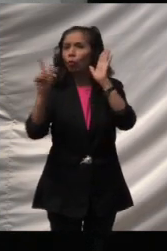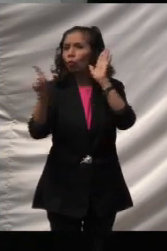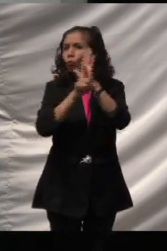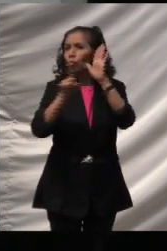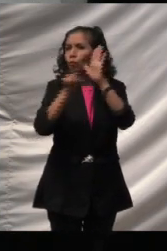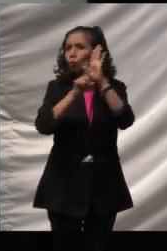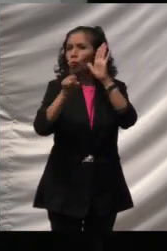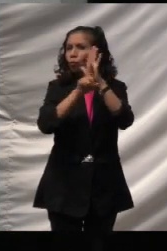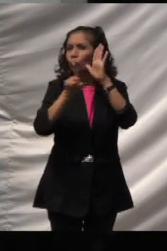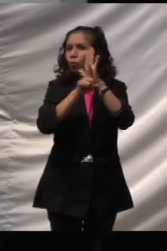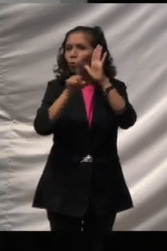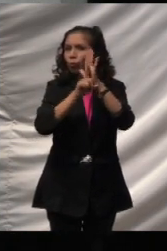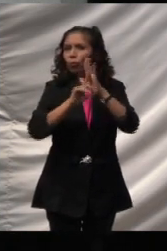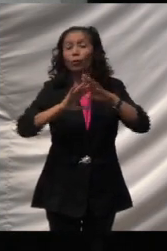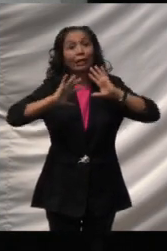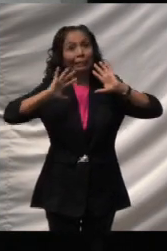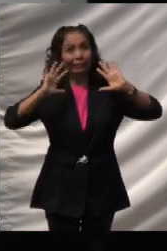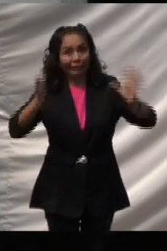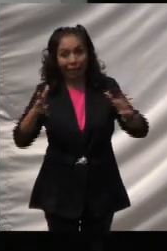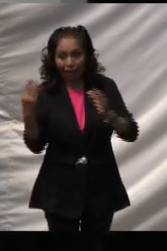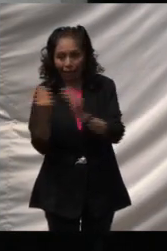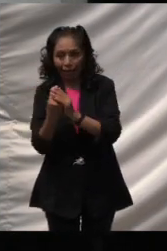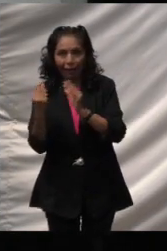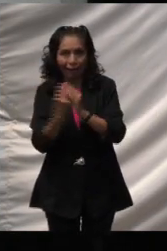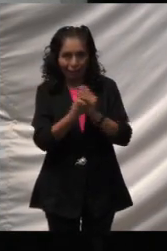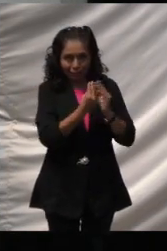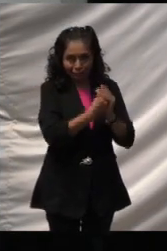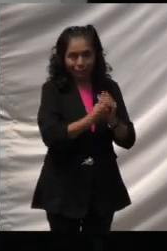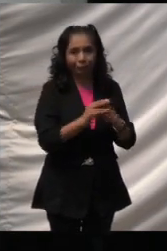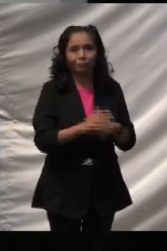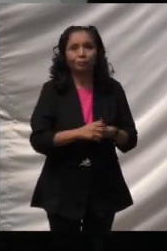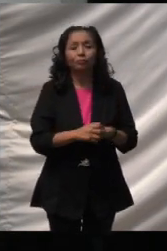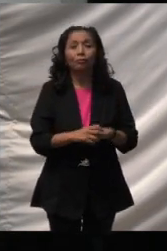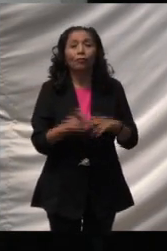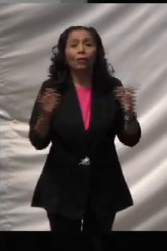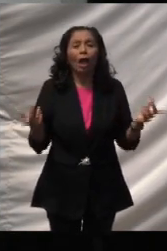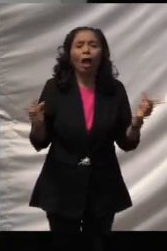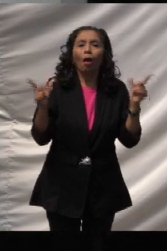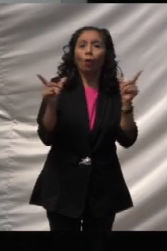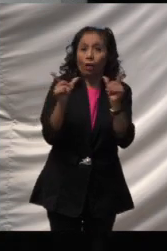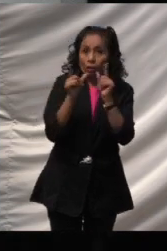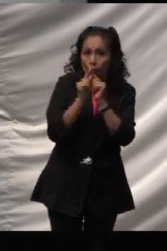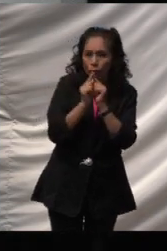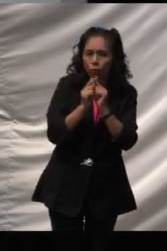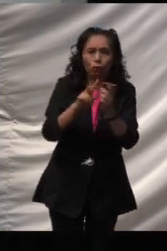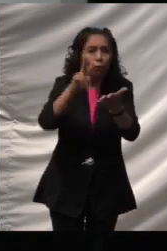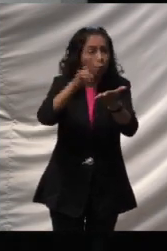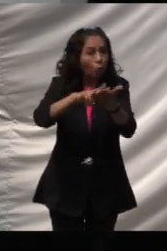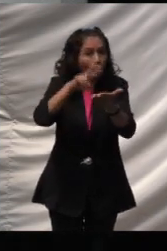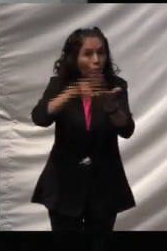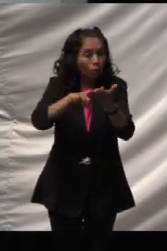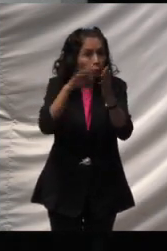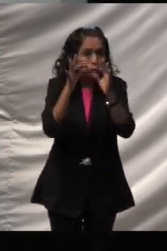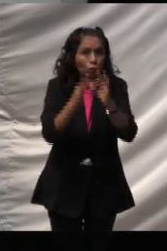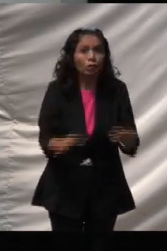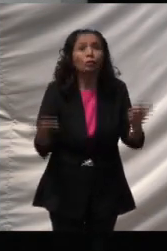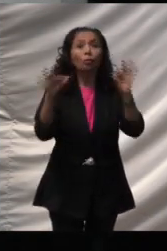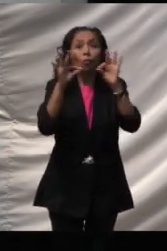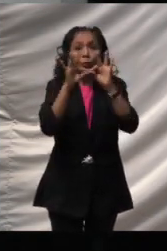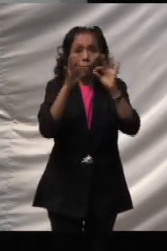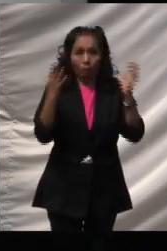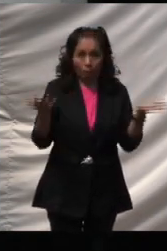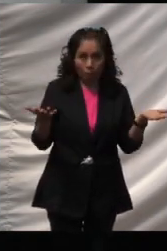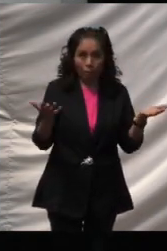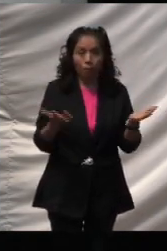escuela anunciando que deben entrar en clases. En conclusión, creo que los valores son algo importante en la sociedad y